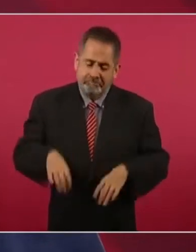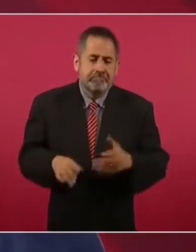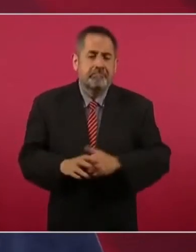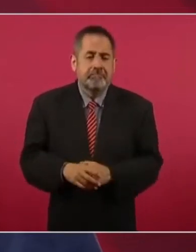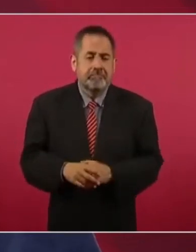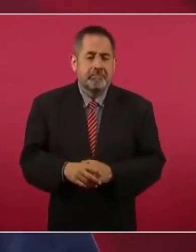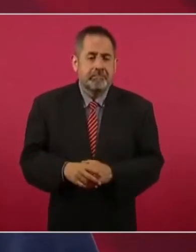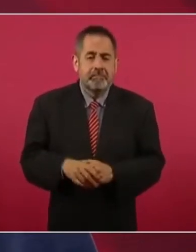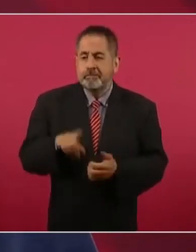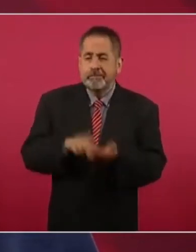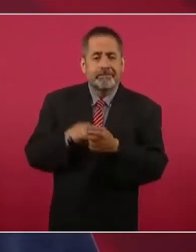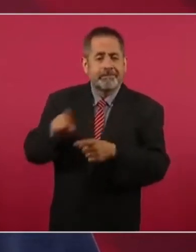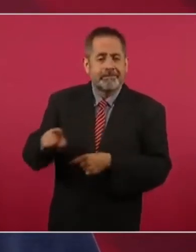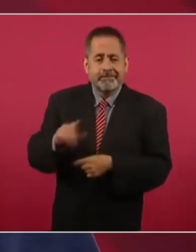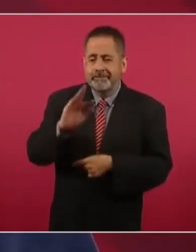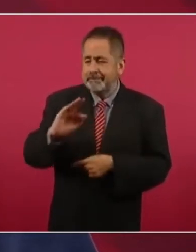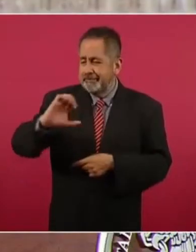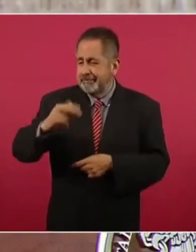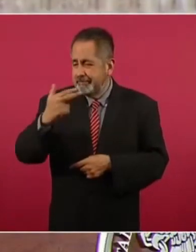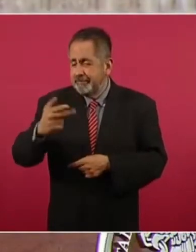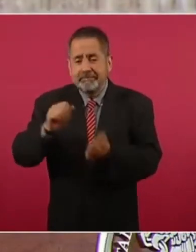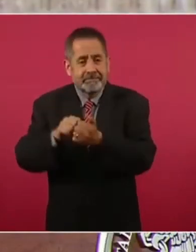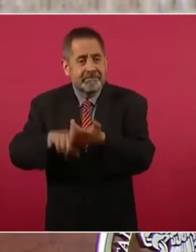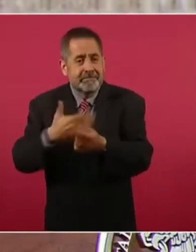ya estando Calderón en la presidencia.